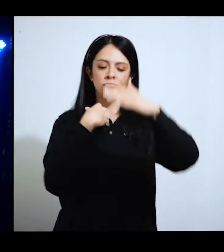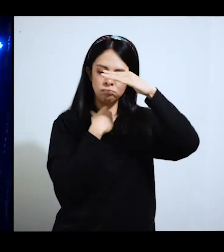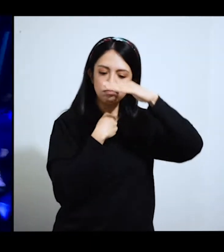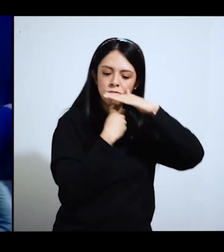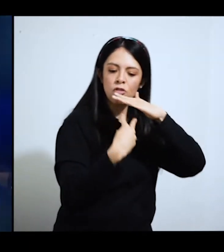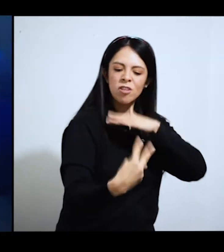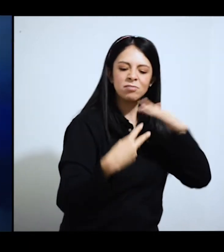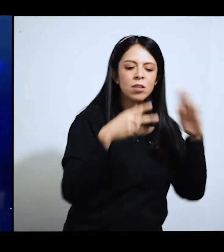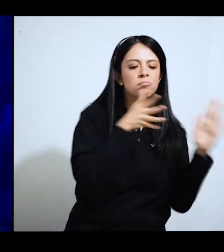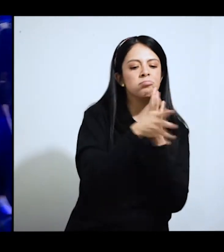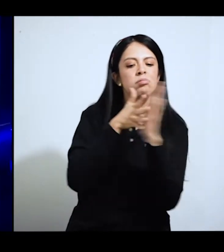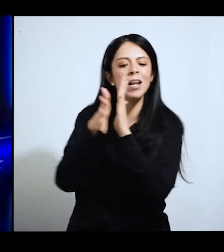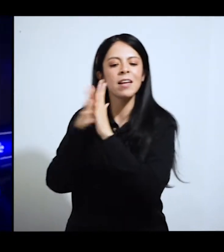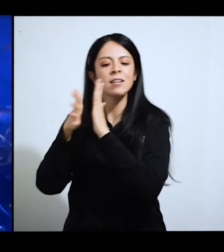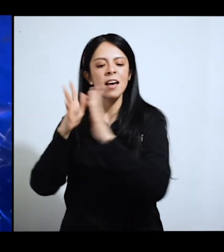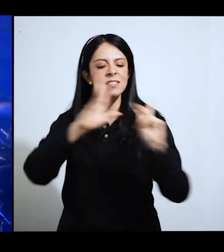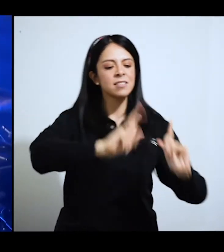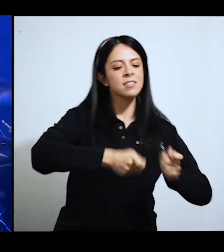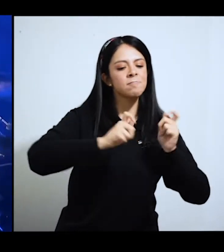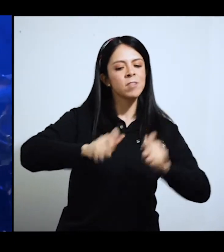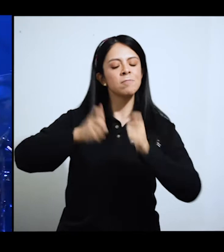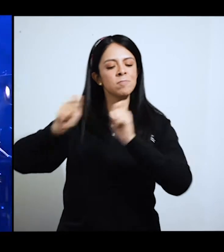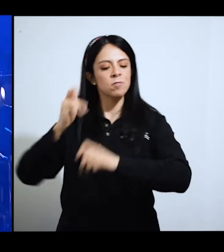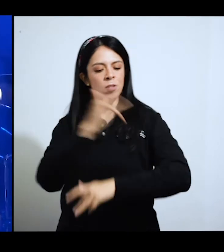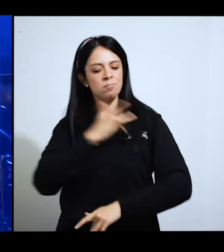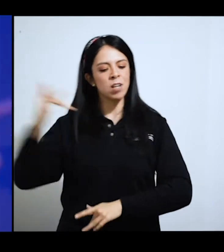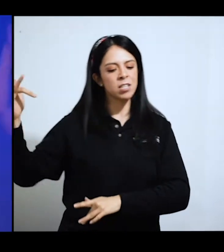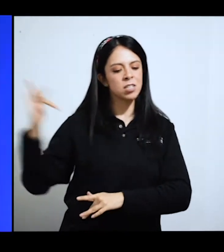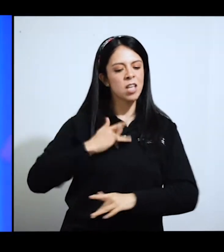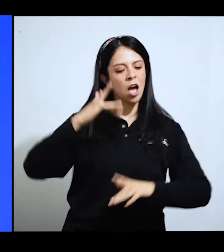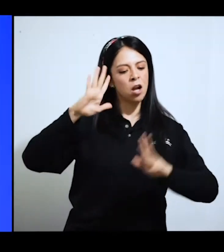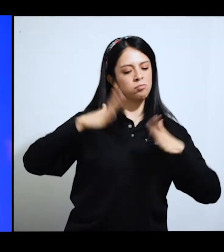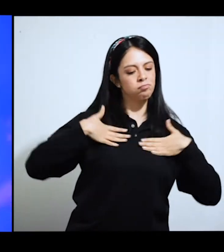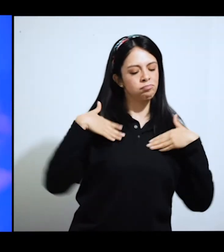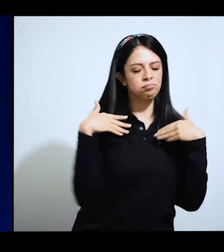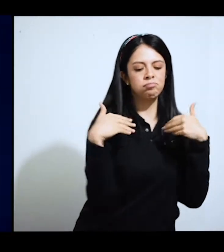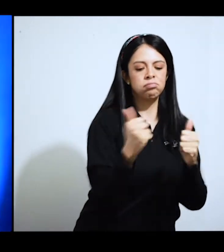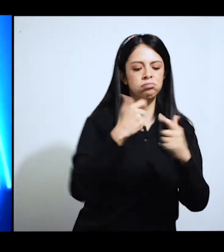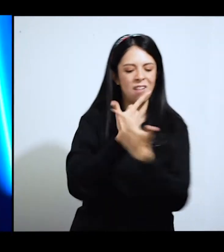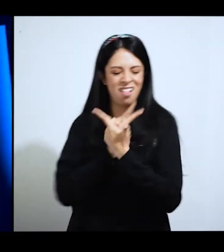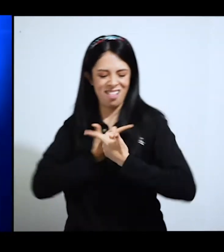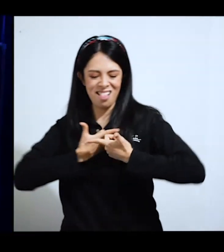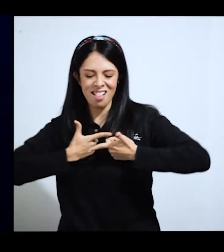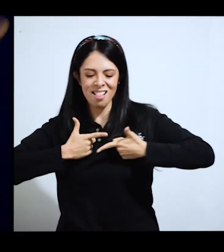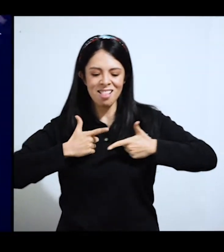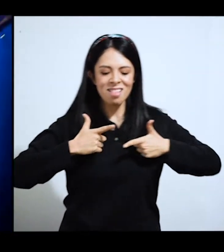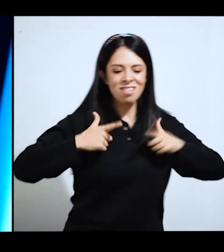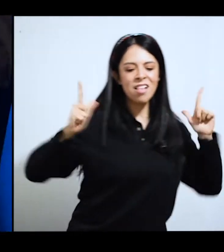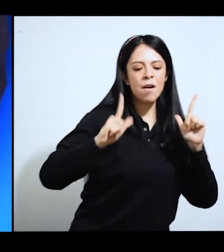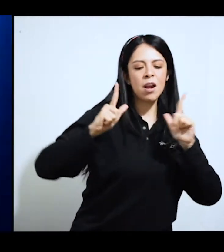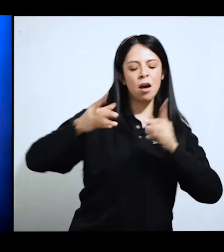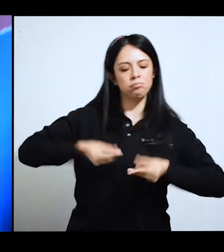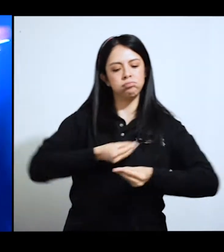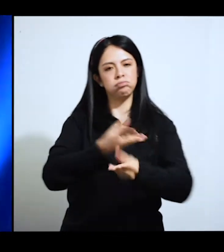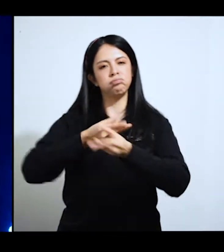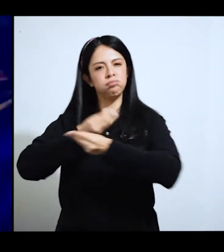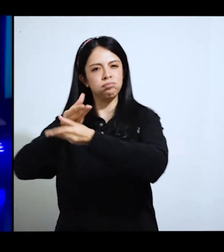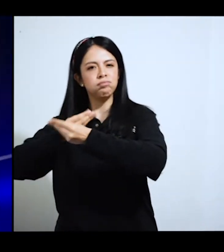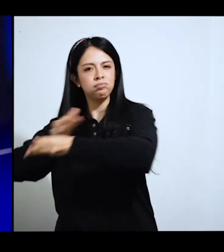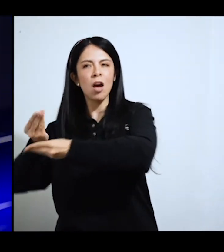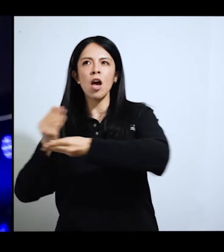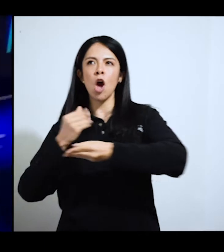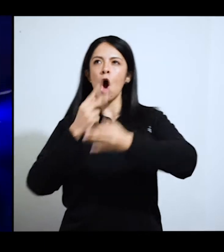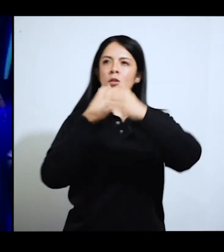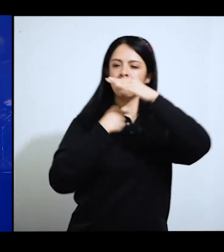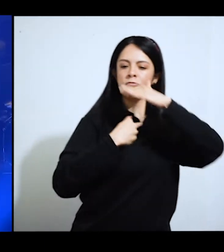Hoy profetizamos salvación, hoy profetizamos sanidad, hoy profetizamos libertad, hoy profetizamos